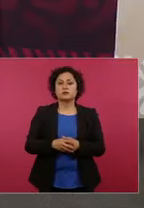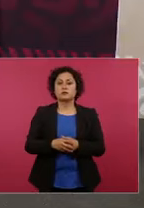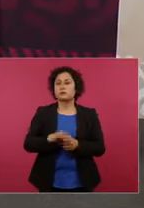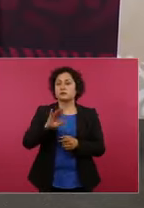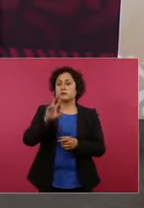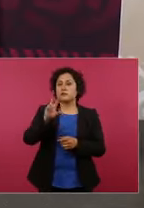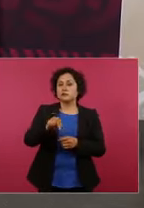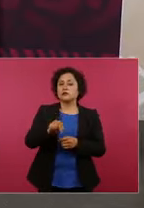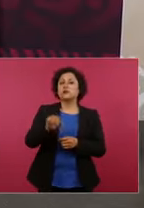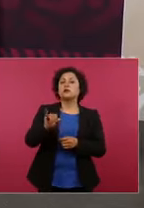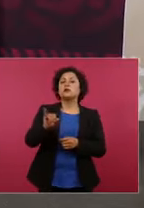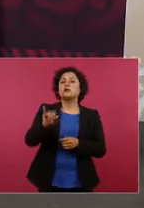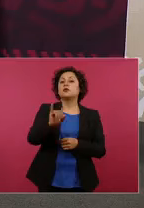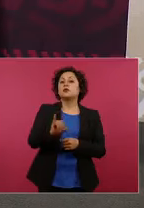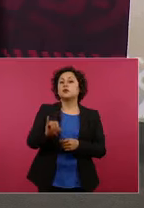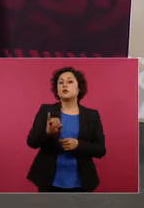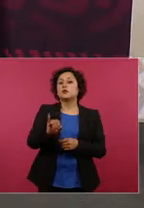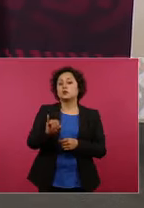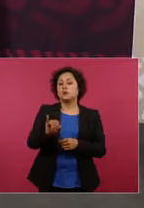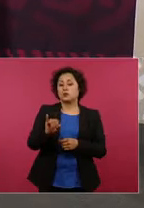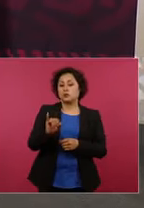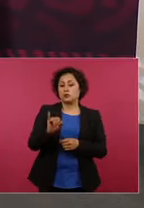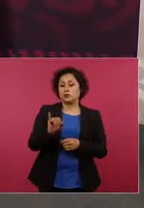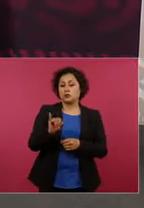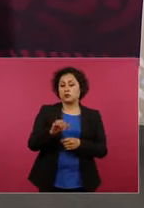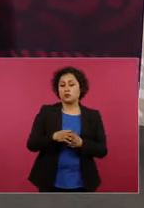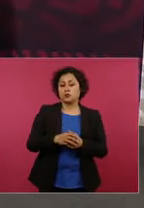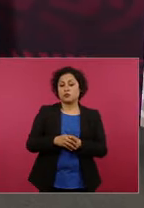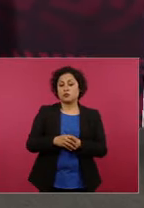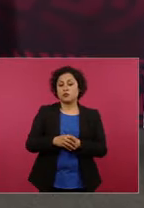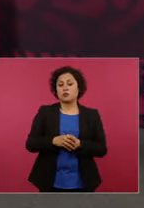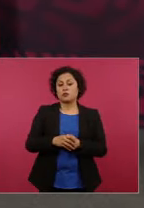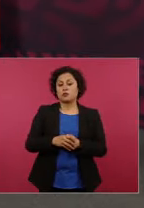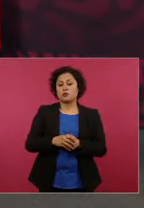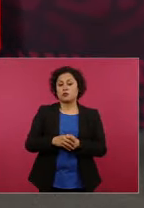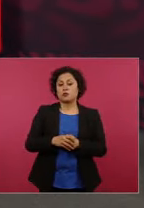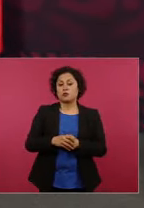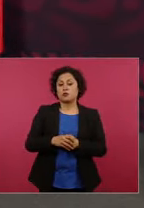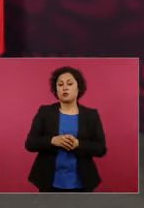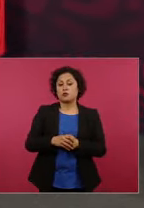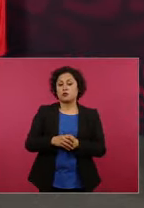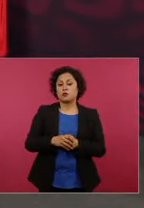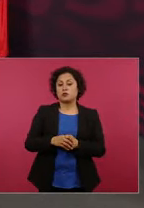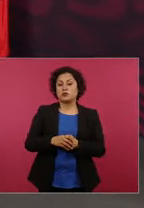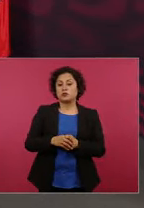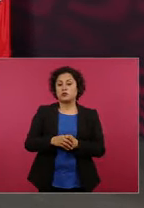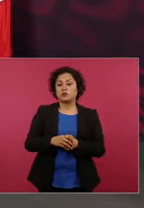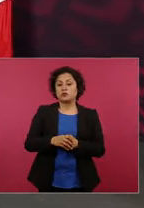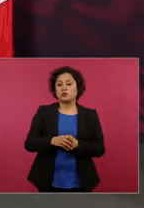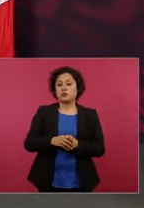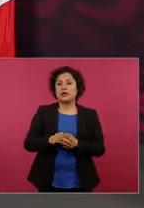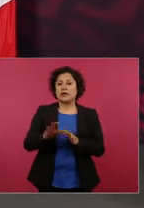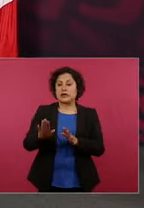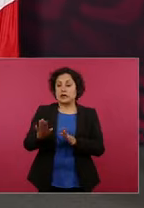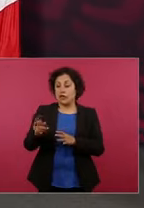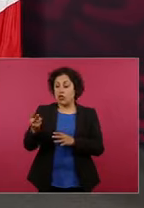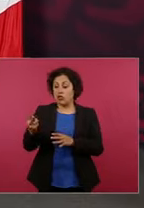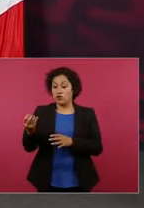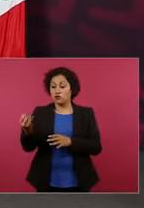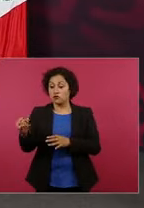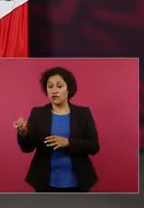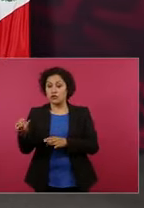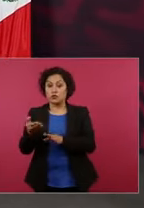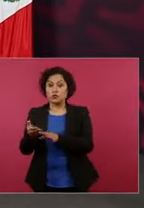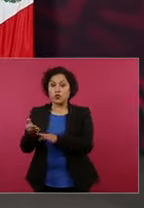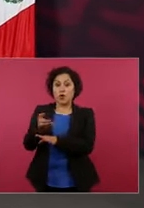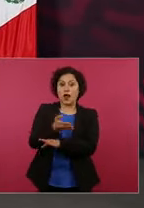jueves, viernes y sábado, antes del día 2, que son las elecciones, no vamos a